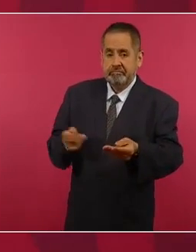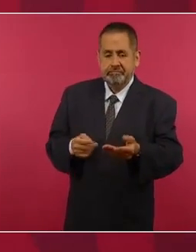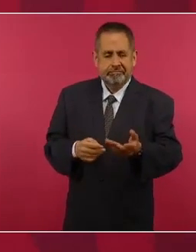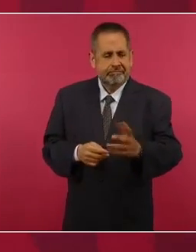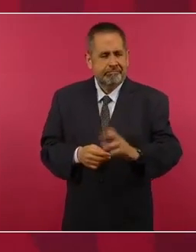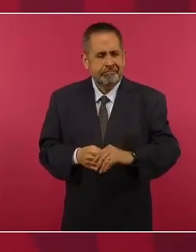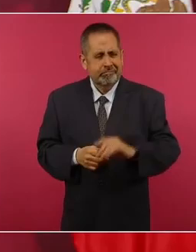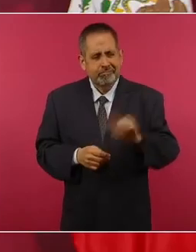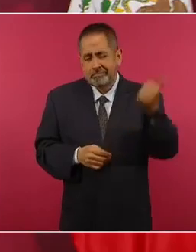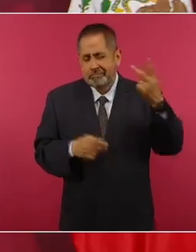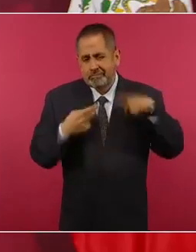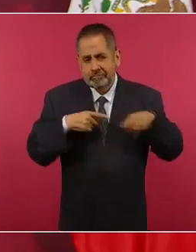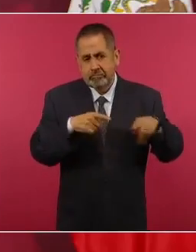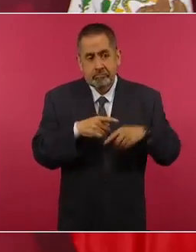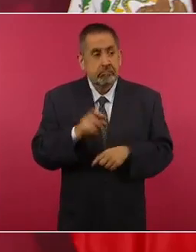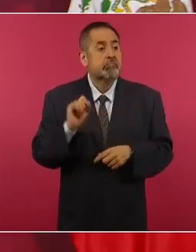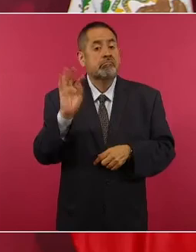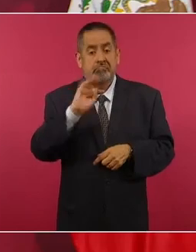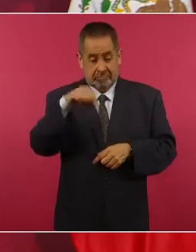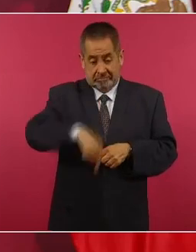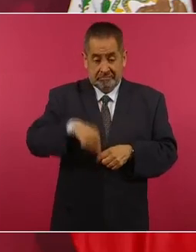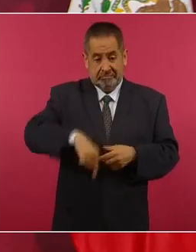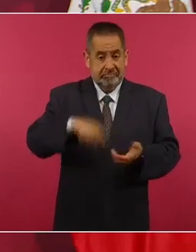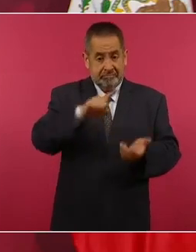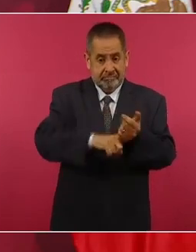Otros personajes de aquí,